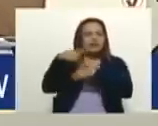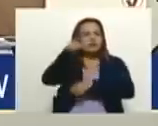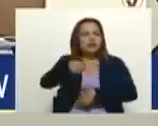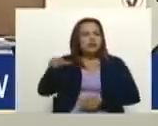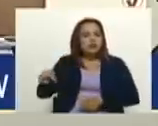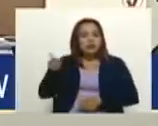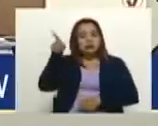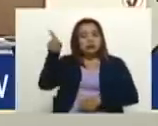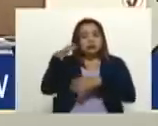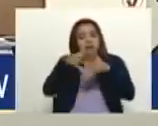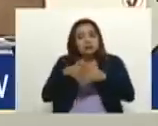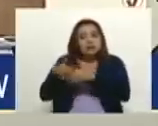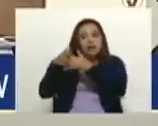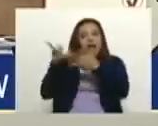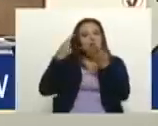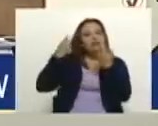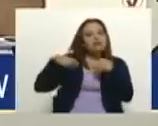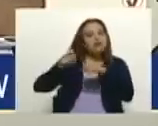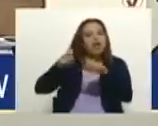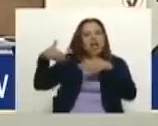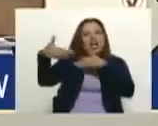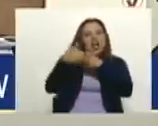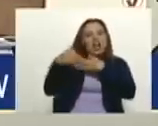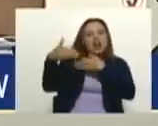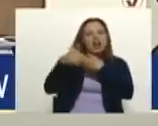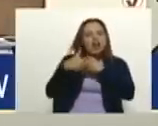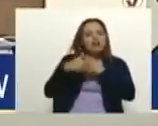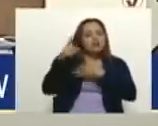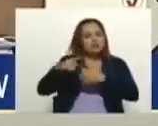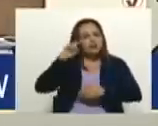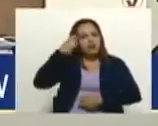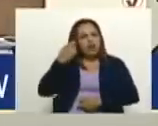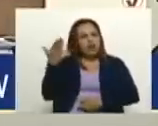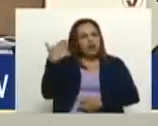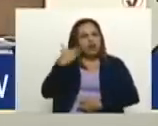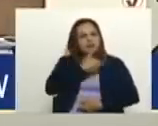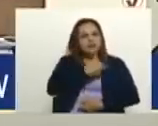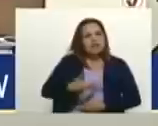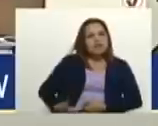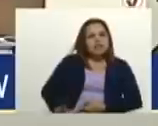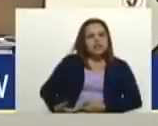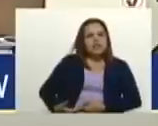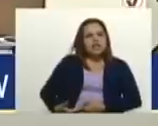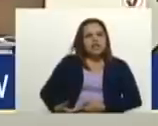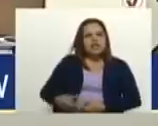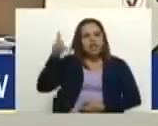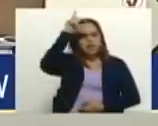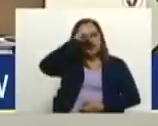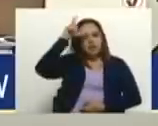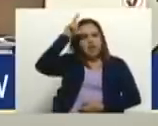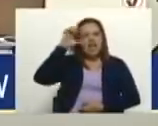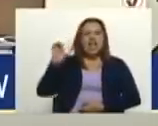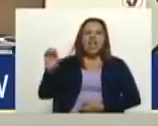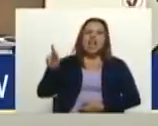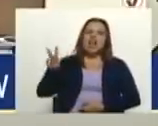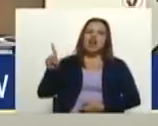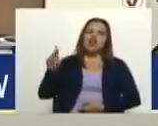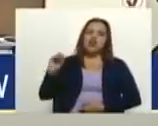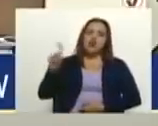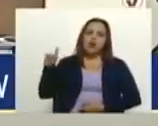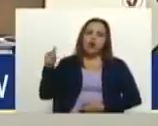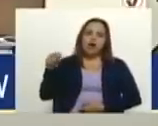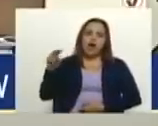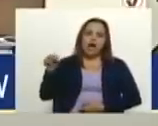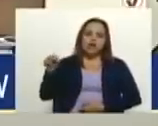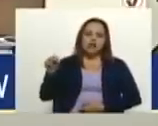desde el imperialismo han tratado de atacar. Inclusive recordemos que el presidente Erdogan hace cuánto tiempo le dieron un golpe, intentaron darle un golpe de Estado.